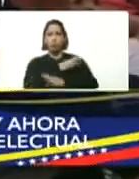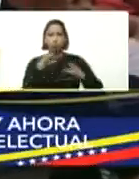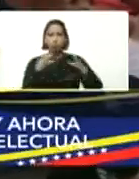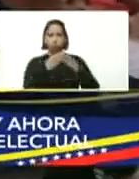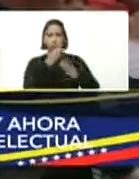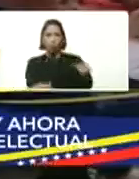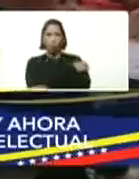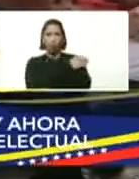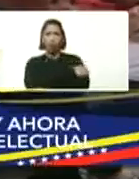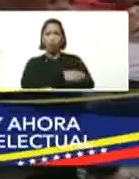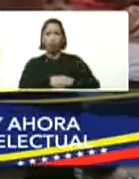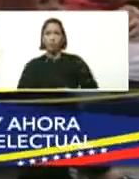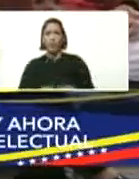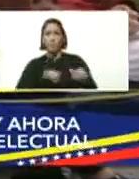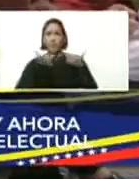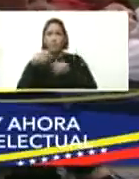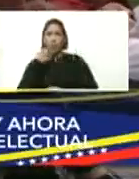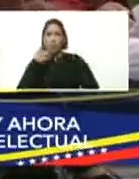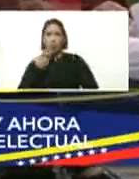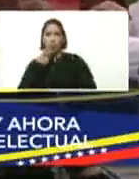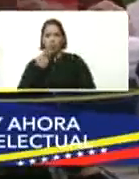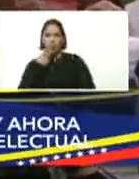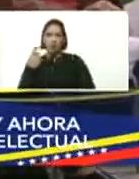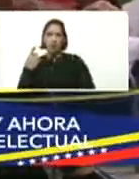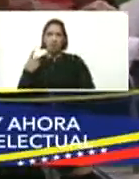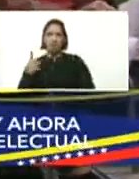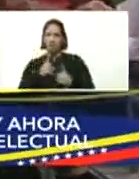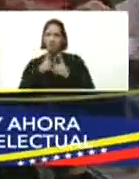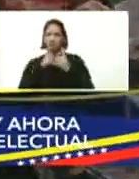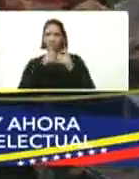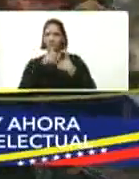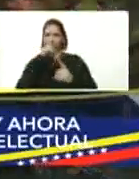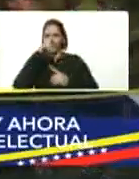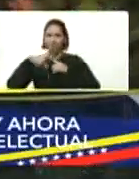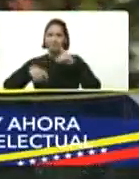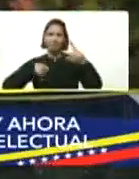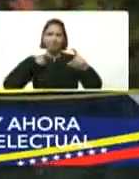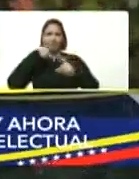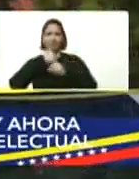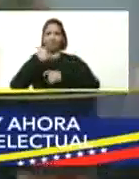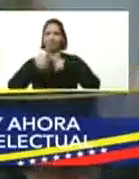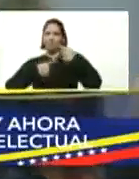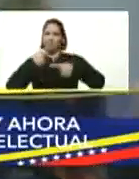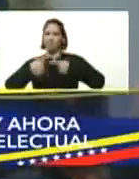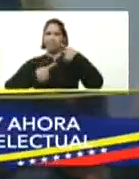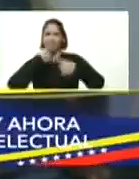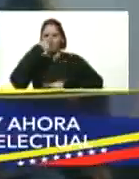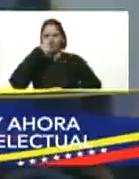sido la misma política que han venido siguiendo por años y año tras año, y